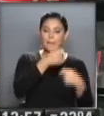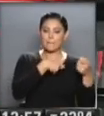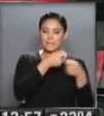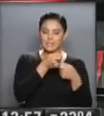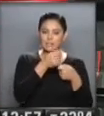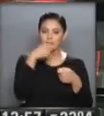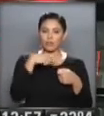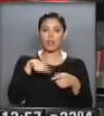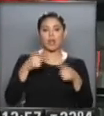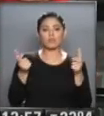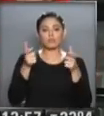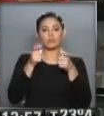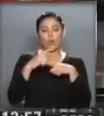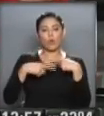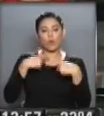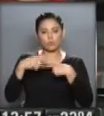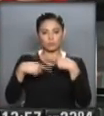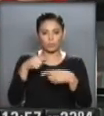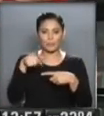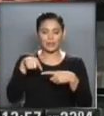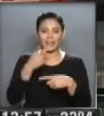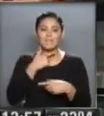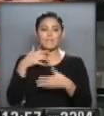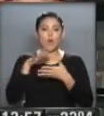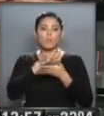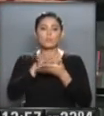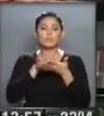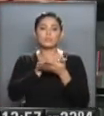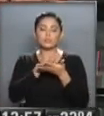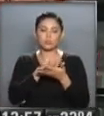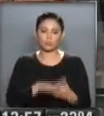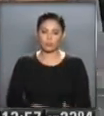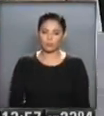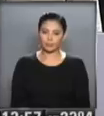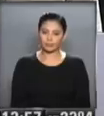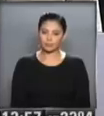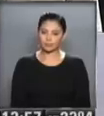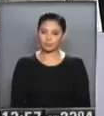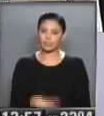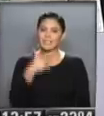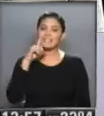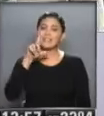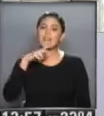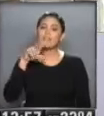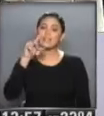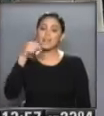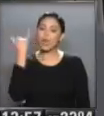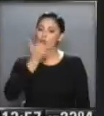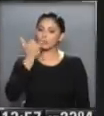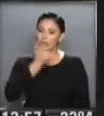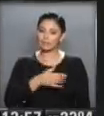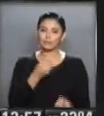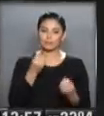y continúa la reunión. Sigue la reunión para tratar de destrabar el conflicto. Silvia Fernández nos cuenta.